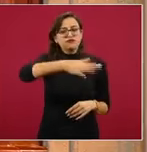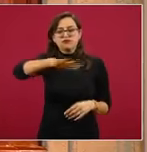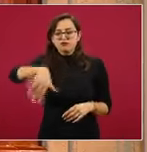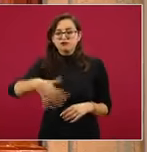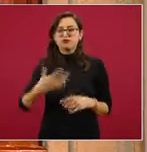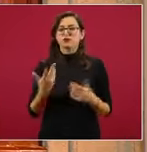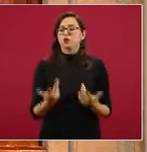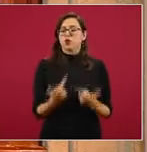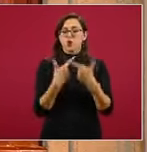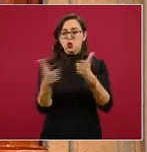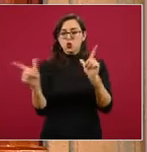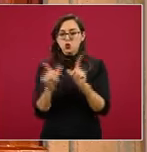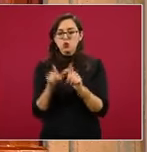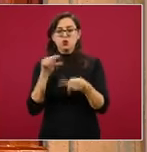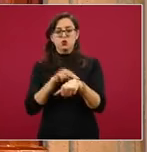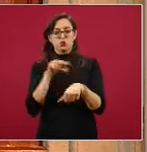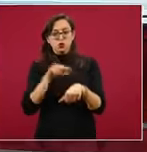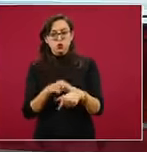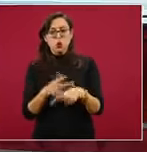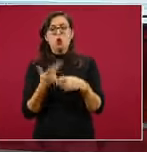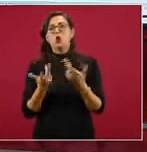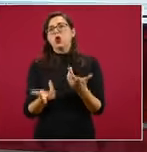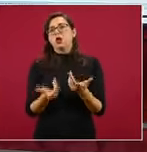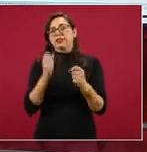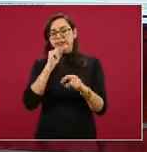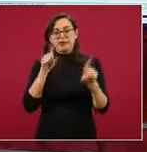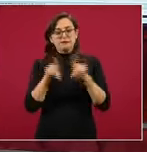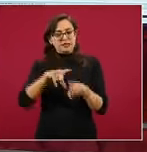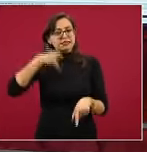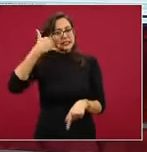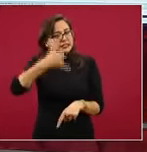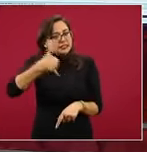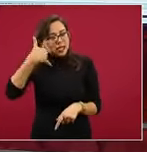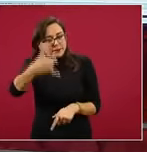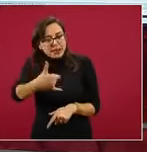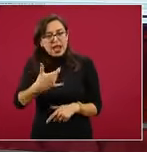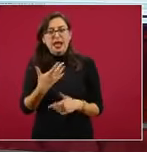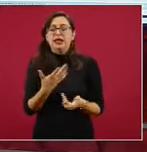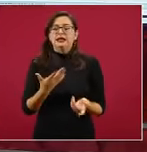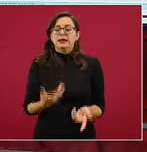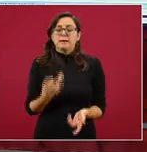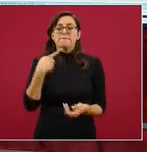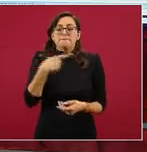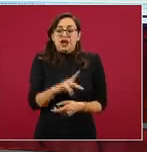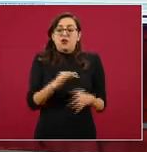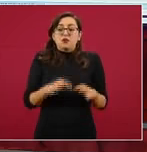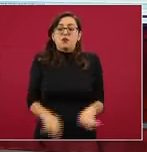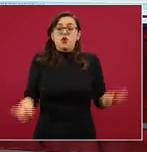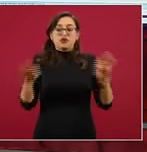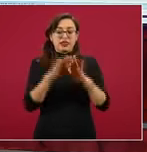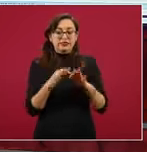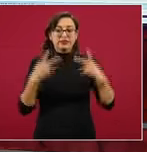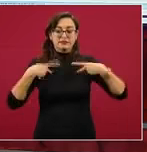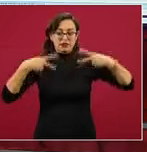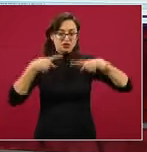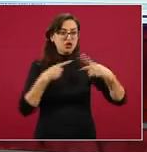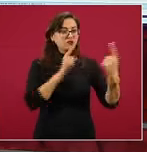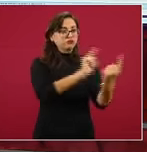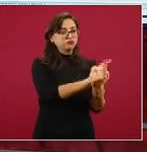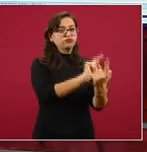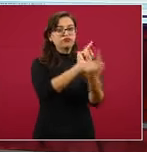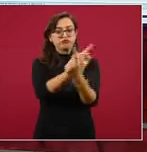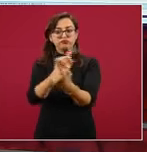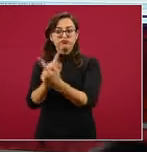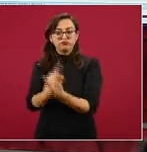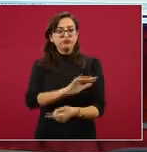con brigadas, a veces hay también barridos telefónicos, pero la idea es ir acercándose a las personas. En